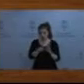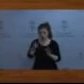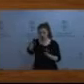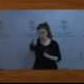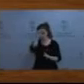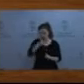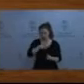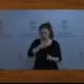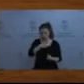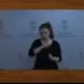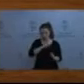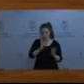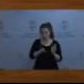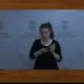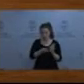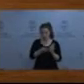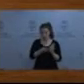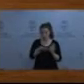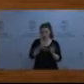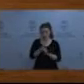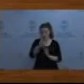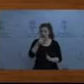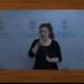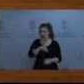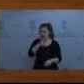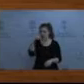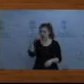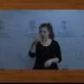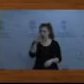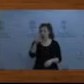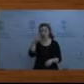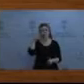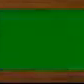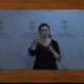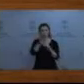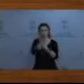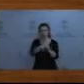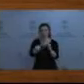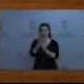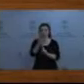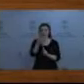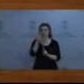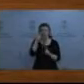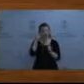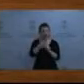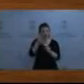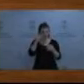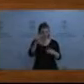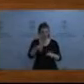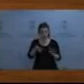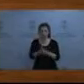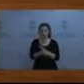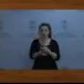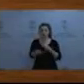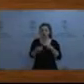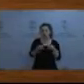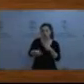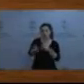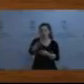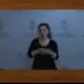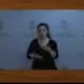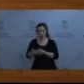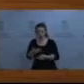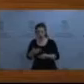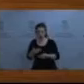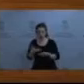el apartado tercero sería suficiente para tratar de obtener el objetivo, si el objetivo es de verdad la coordinación y la colaboración de todos para